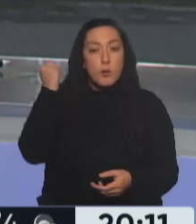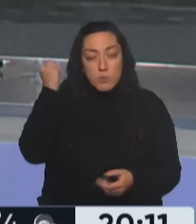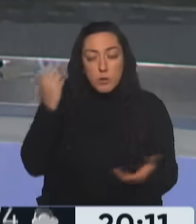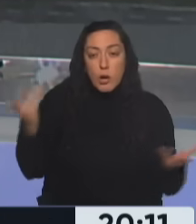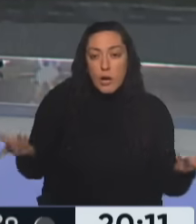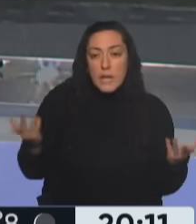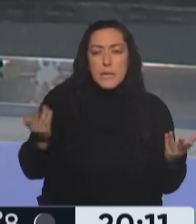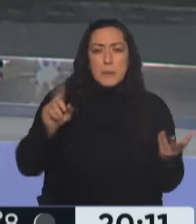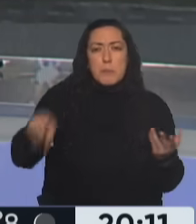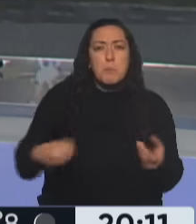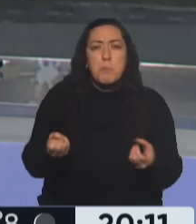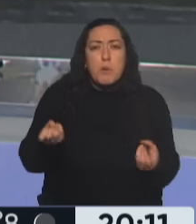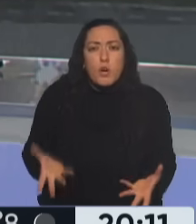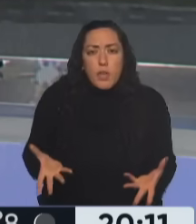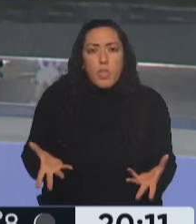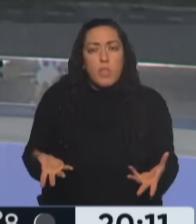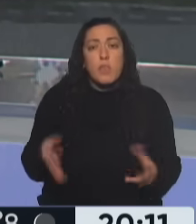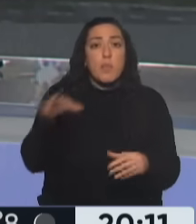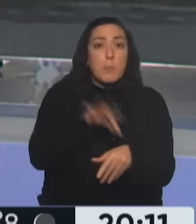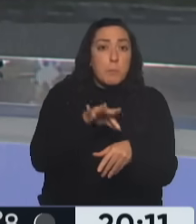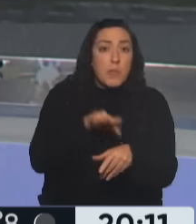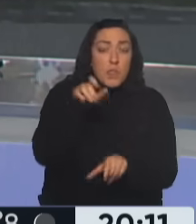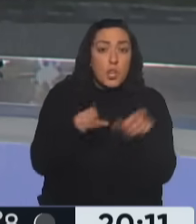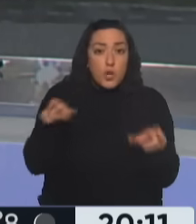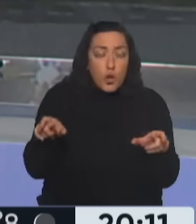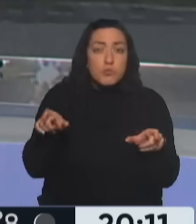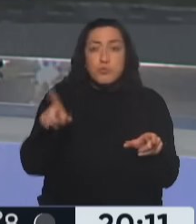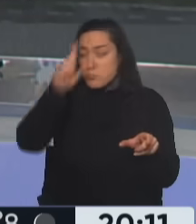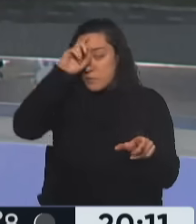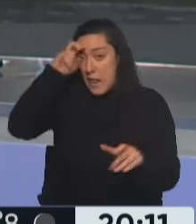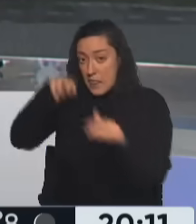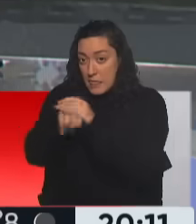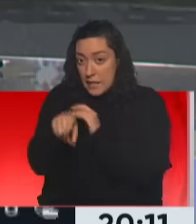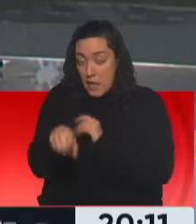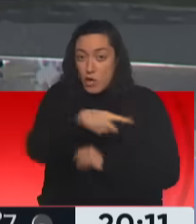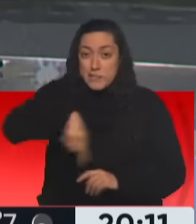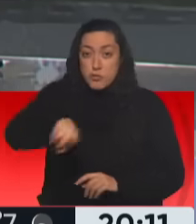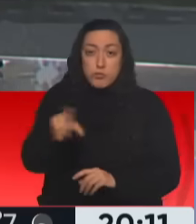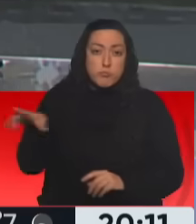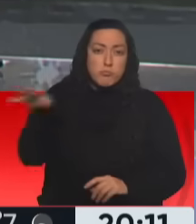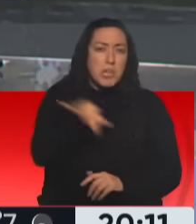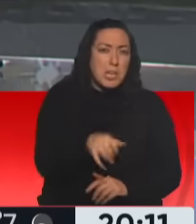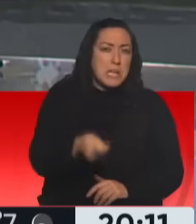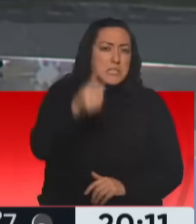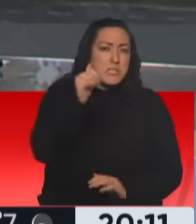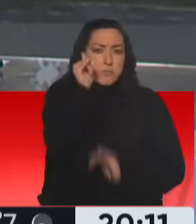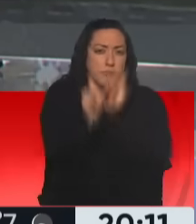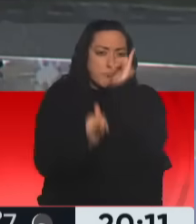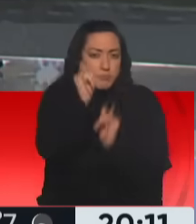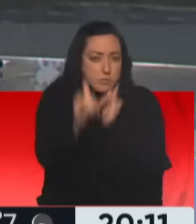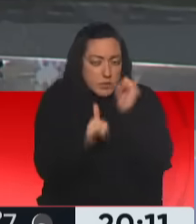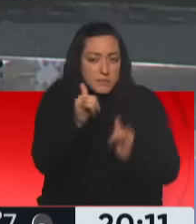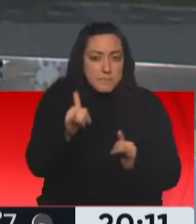qué sucedió. A ver, los médicos del hospital donde estaba internada emitían partes prácticamente a diario diciendo su